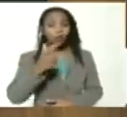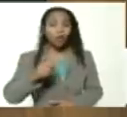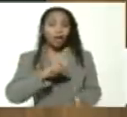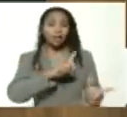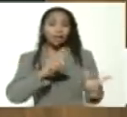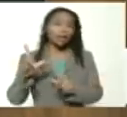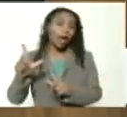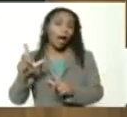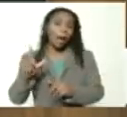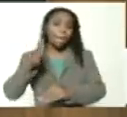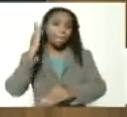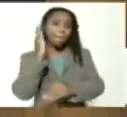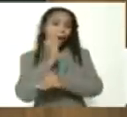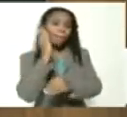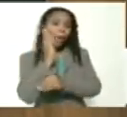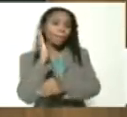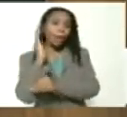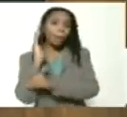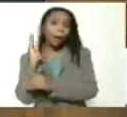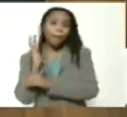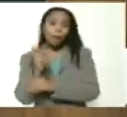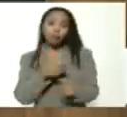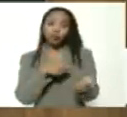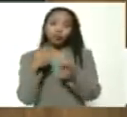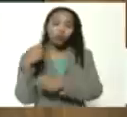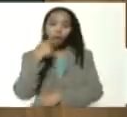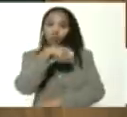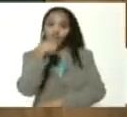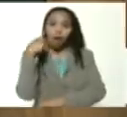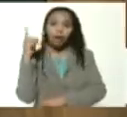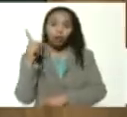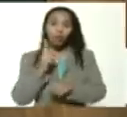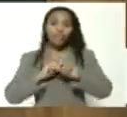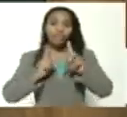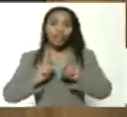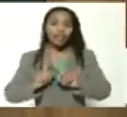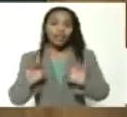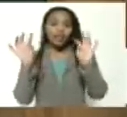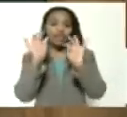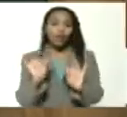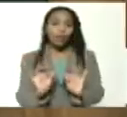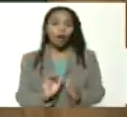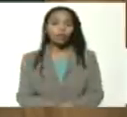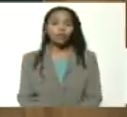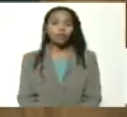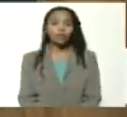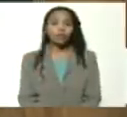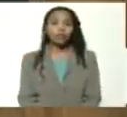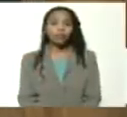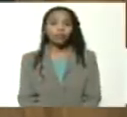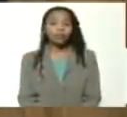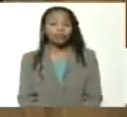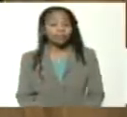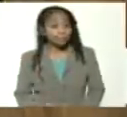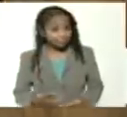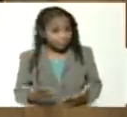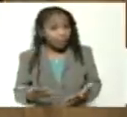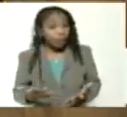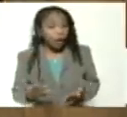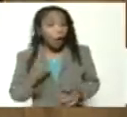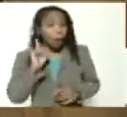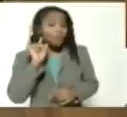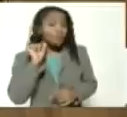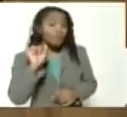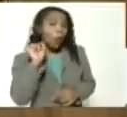calidad de condenadas por el tráfico de drogas en sus distintas modalidades. Obviamente es un